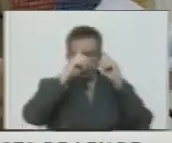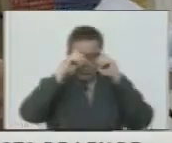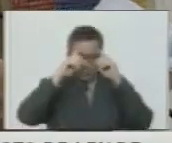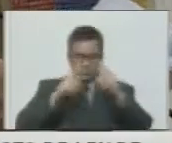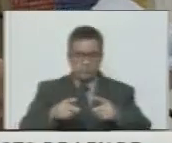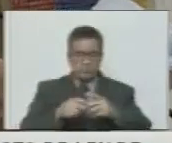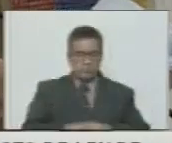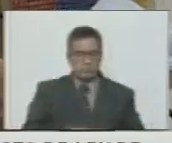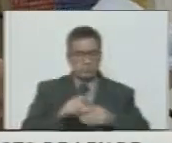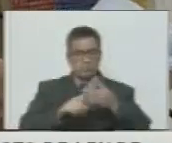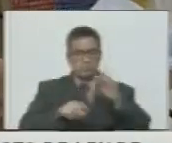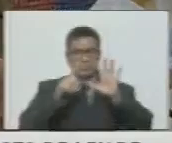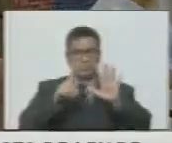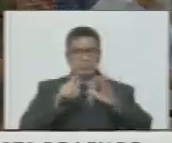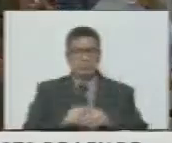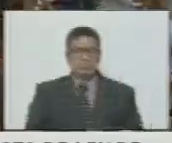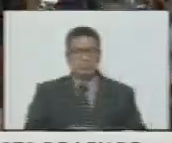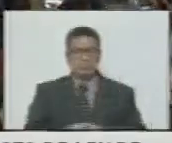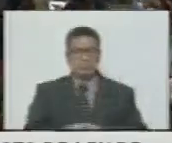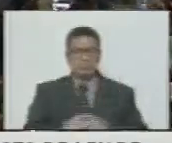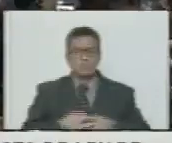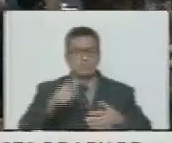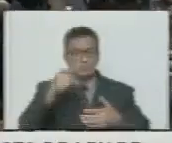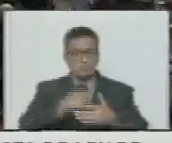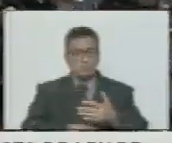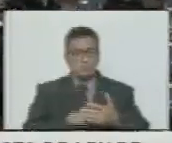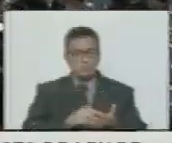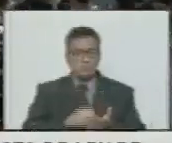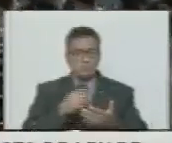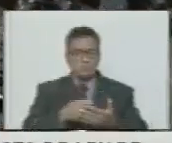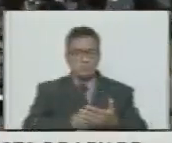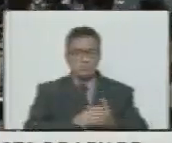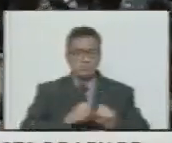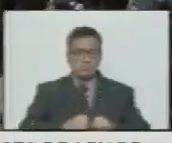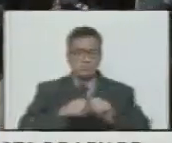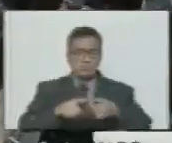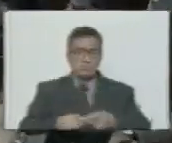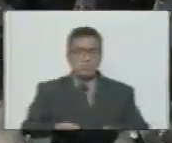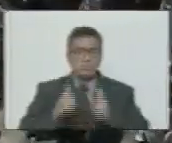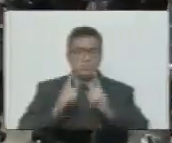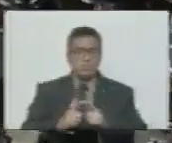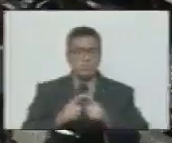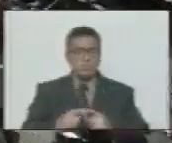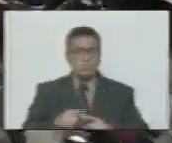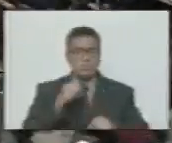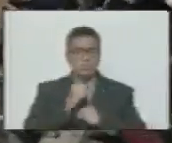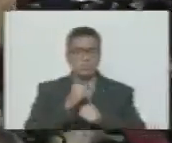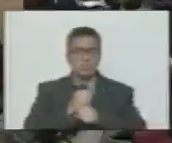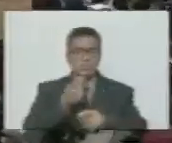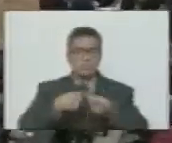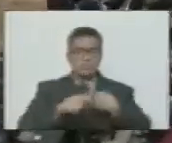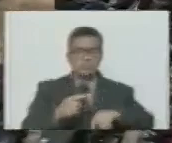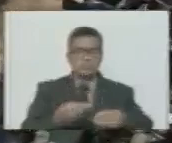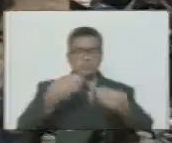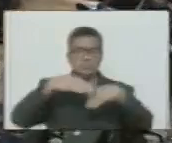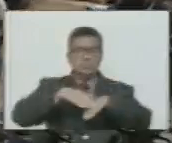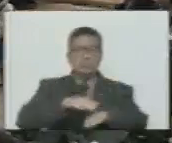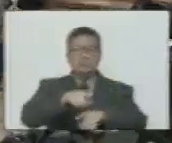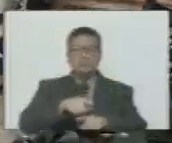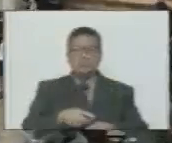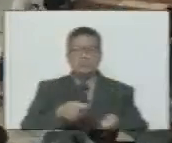la decisión. 6. Le fuera revocada la autorización para operar